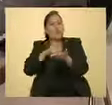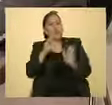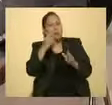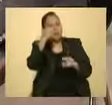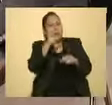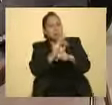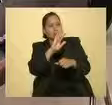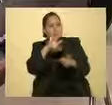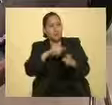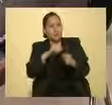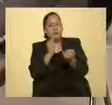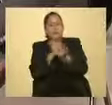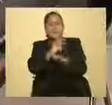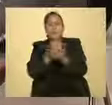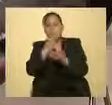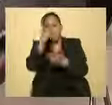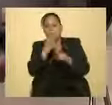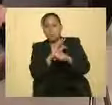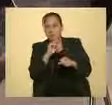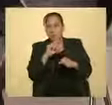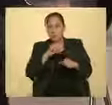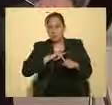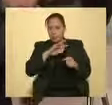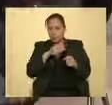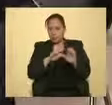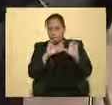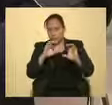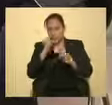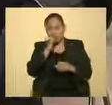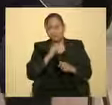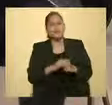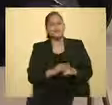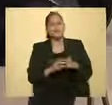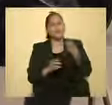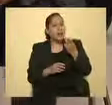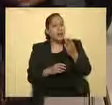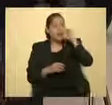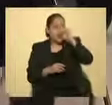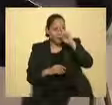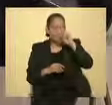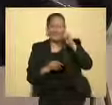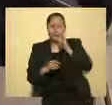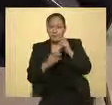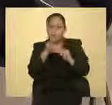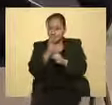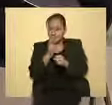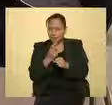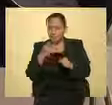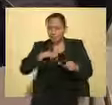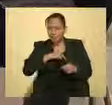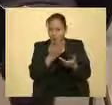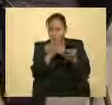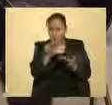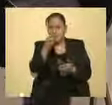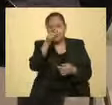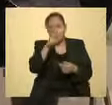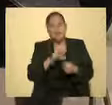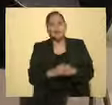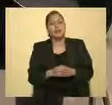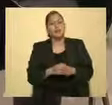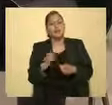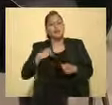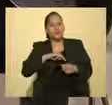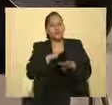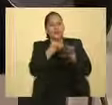incluso para proteger y cuidar a nuestras mascotas. Gracias, es muy importante, por cierto, justamente es la recomendación y la invitación que les queremos hacer a todos ustedes, porque